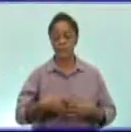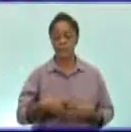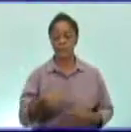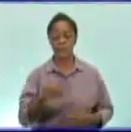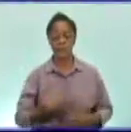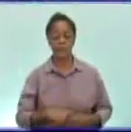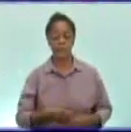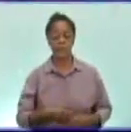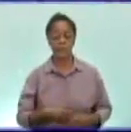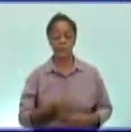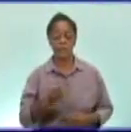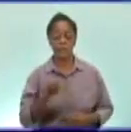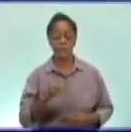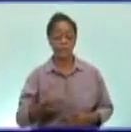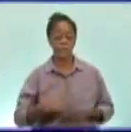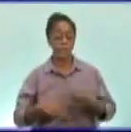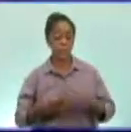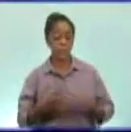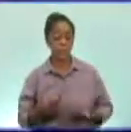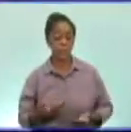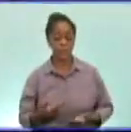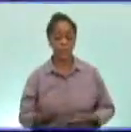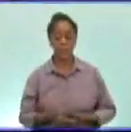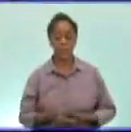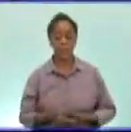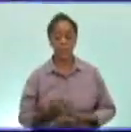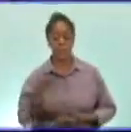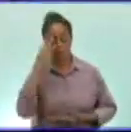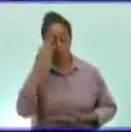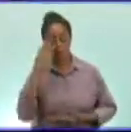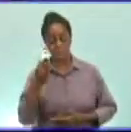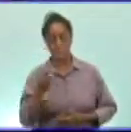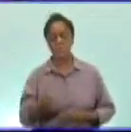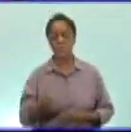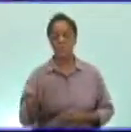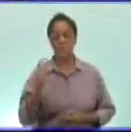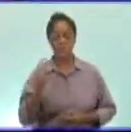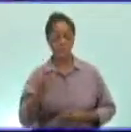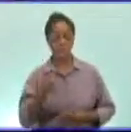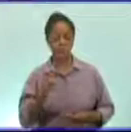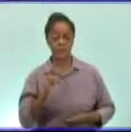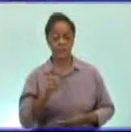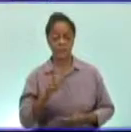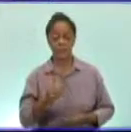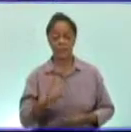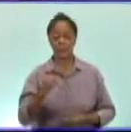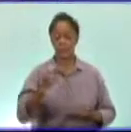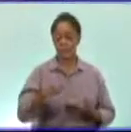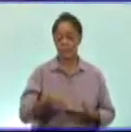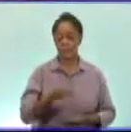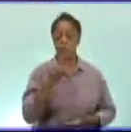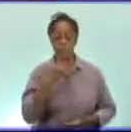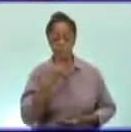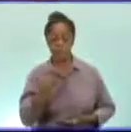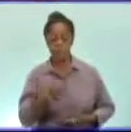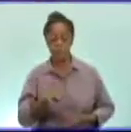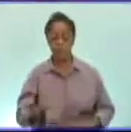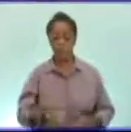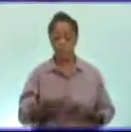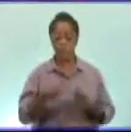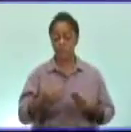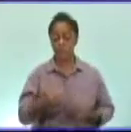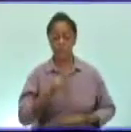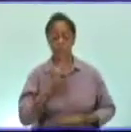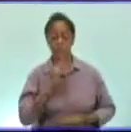Pero, ¿cómo realizan esto? Gracias al proceso de la fotosíntesis, donde toman sus nutrientes del suelo,